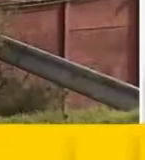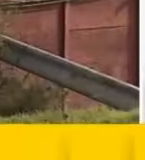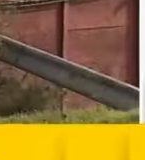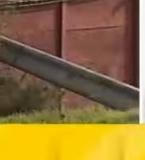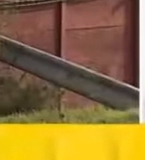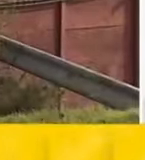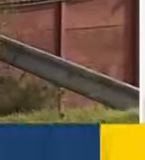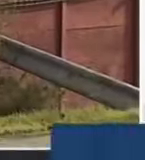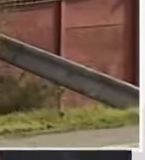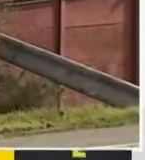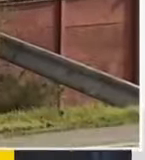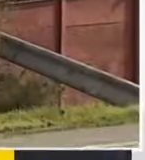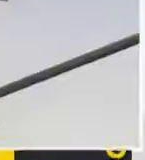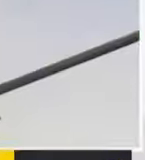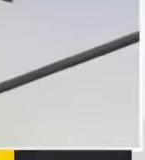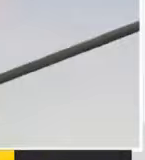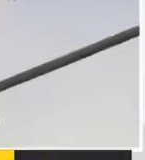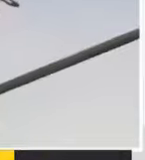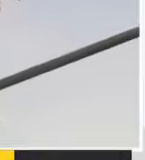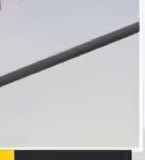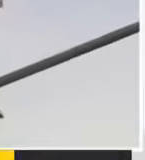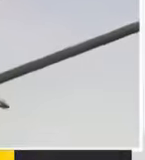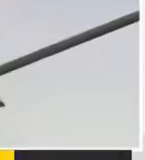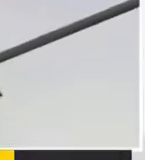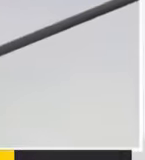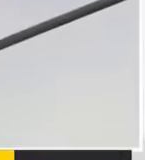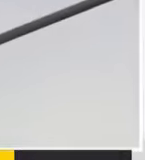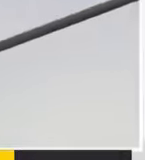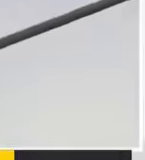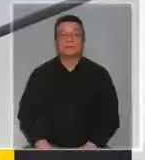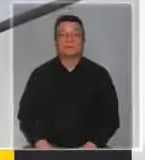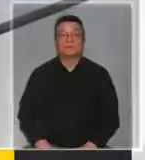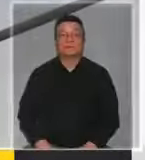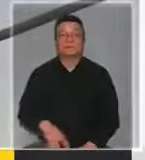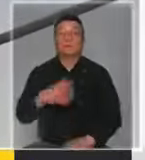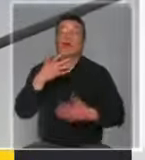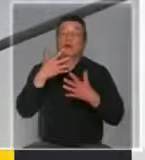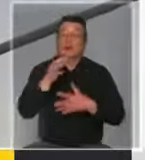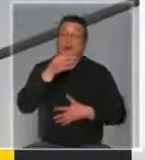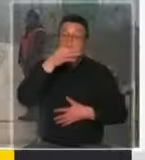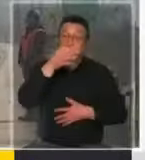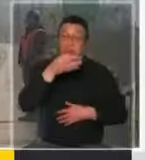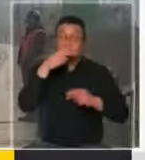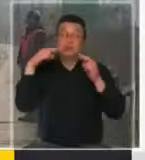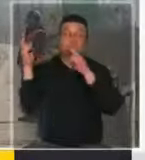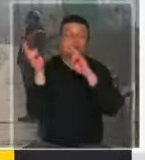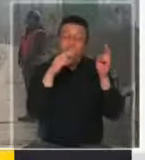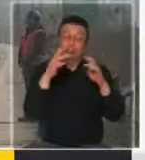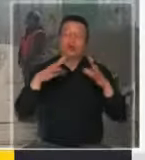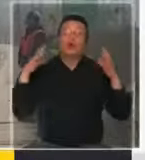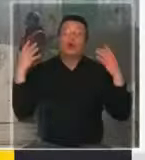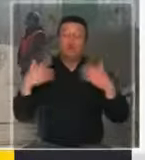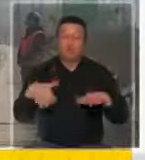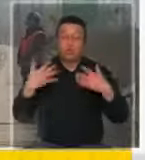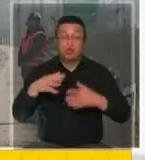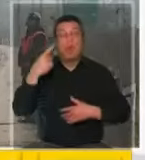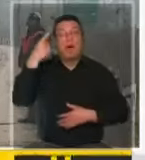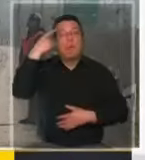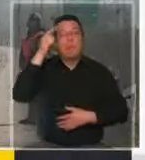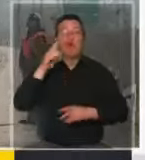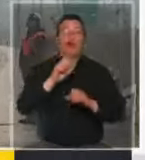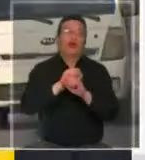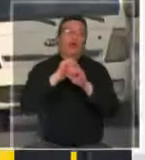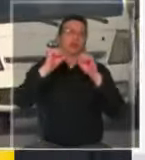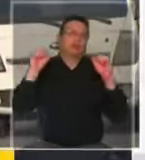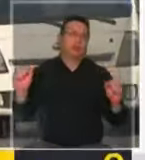Lo hemos dicho en innumerables ocasiones, el temporal fue de marca mayor, derribó muchísimos árboles, pero ya nada justifica, ¿no?, que tantos